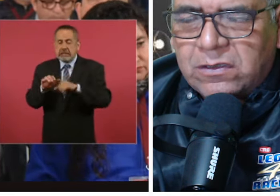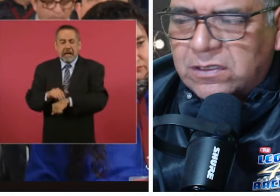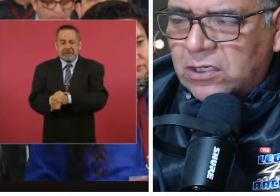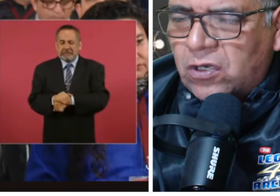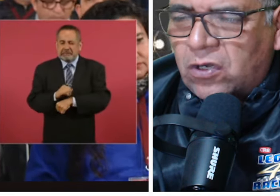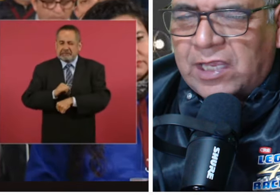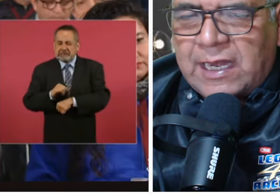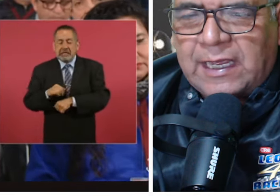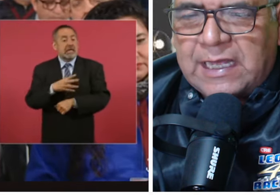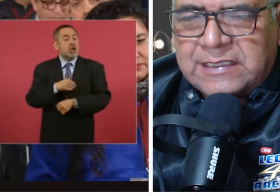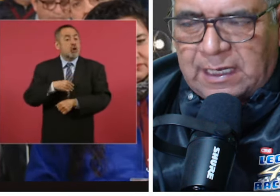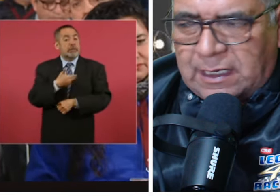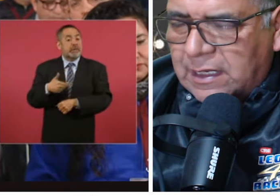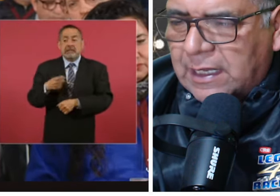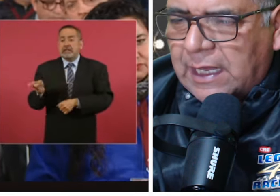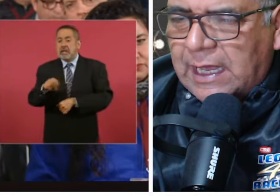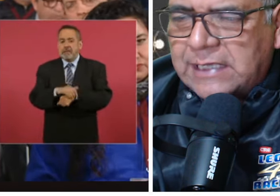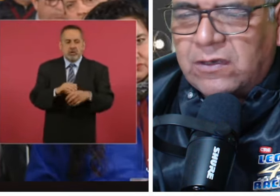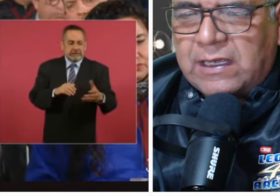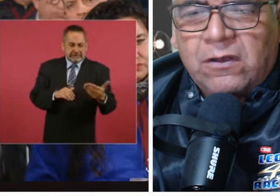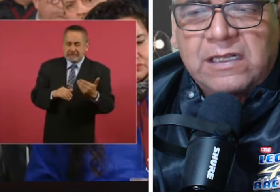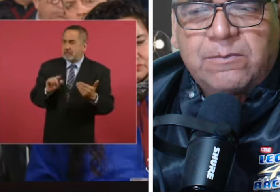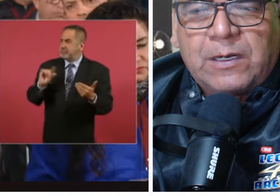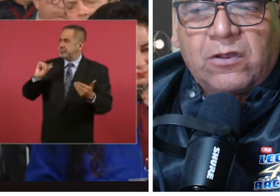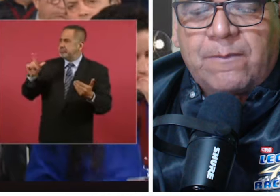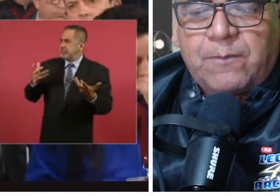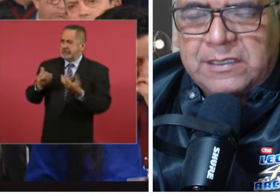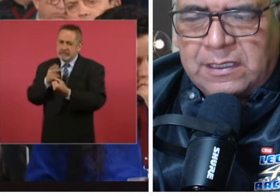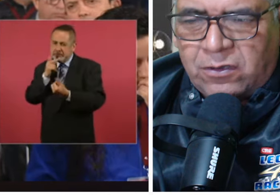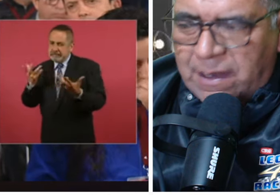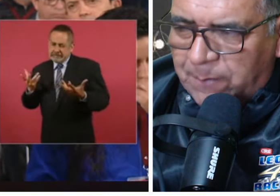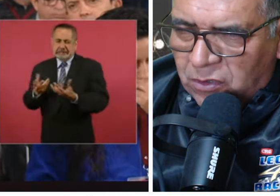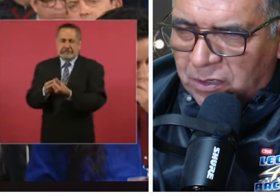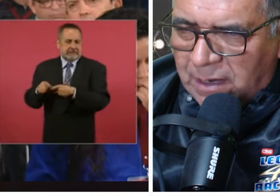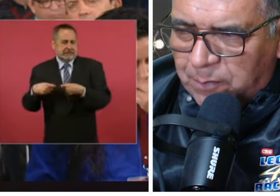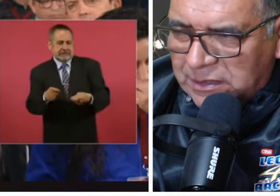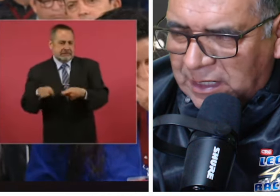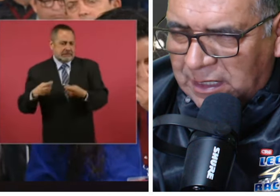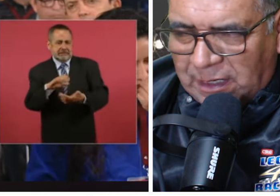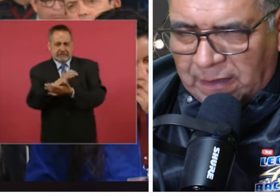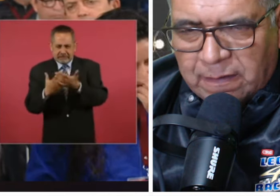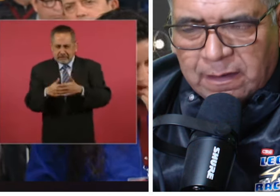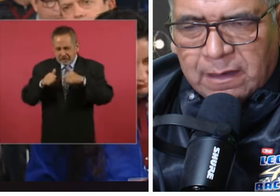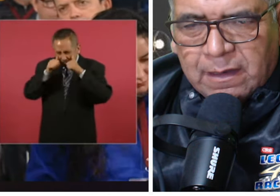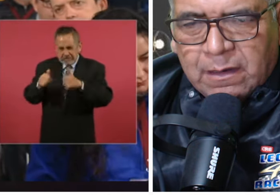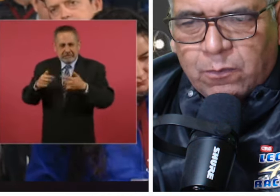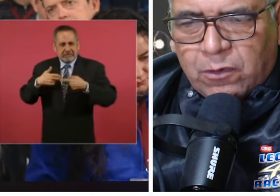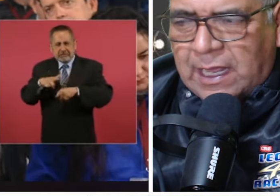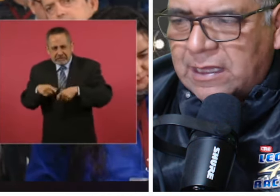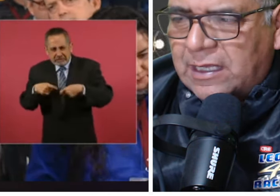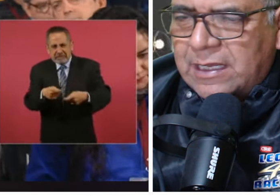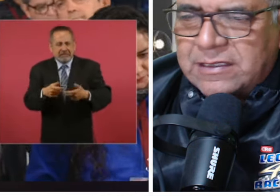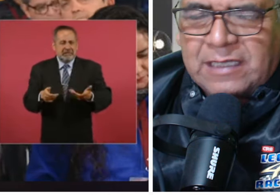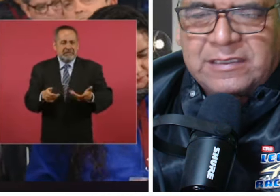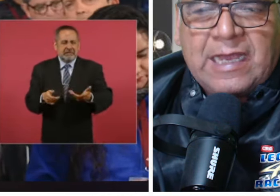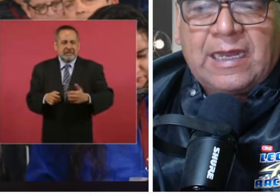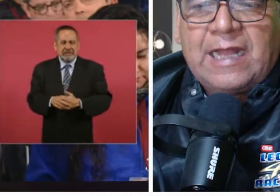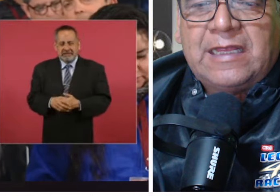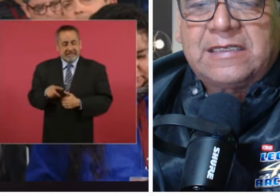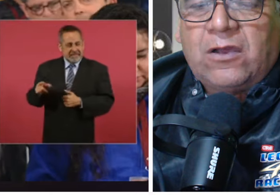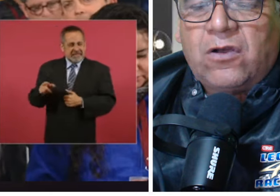impuestos y hoy lo tienen que hacer. Es lo que no les perdona el presidente, no le perdonan al presidente. Porque antes